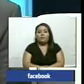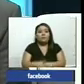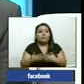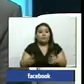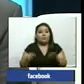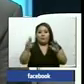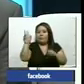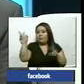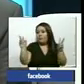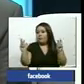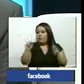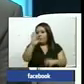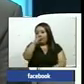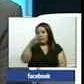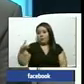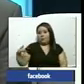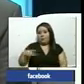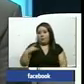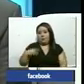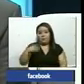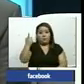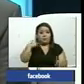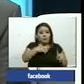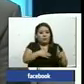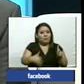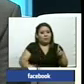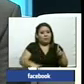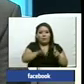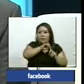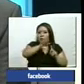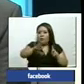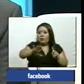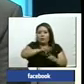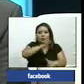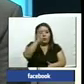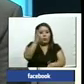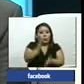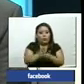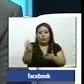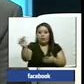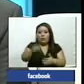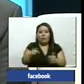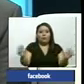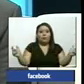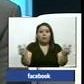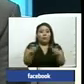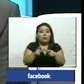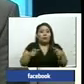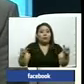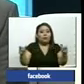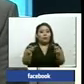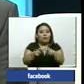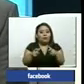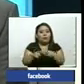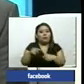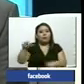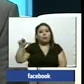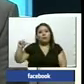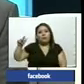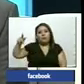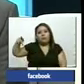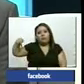En Chile, el presidente Sebastián Piñera anunció que ese país ya no será la sede del Foro de Cooperación Asia-Pacífico, APEC, y